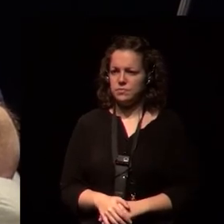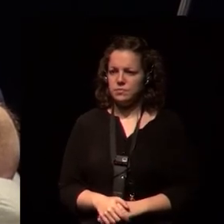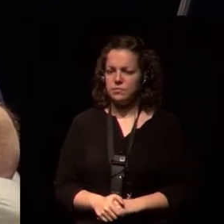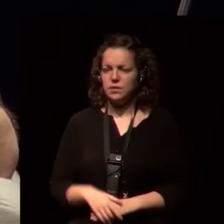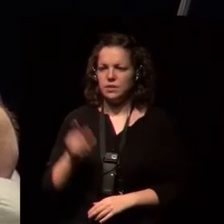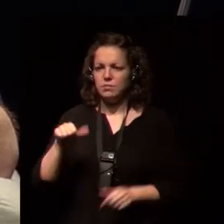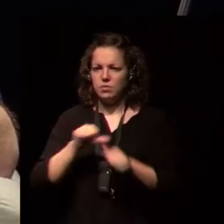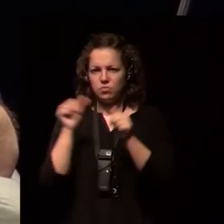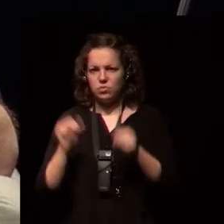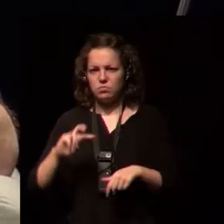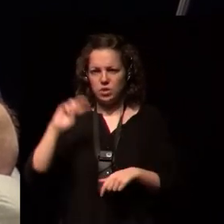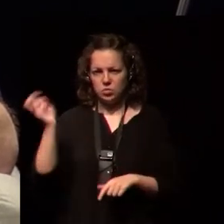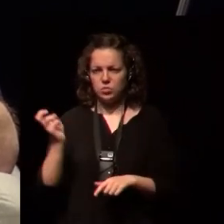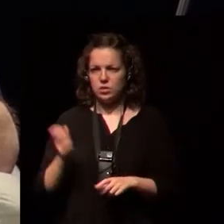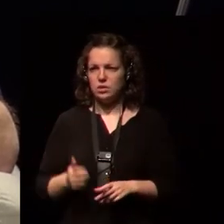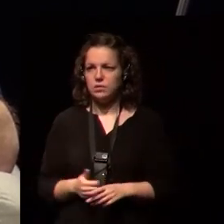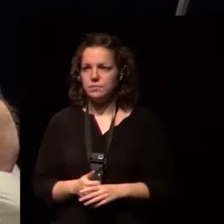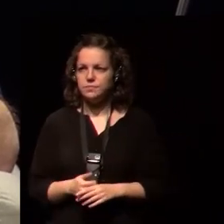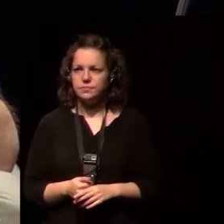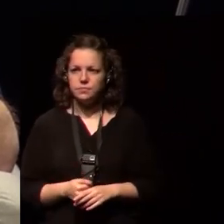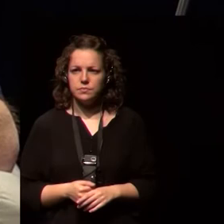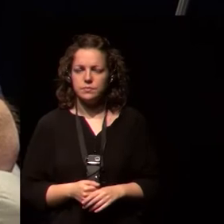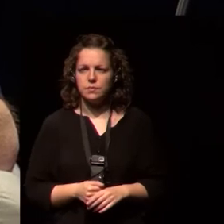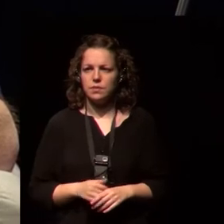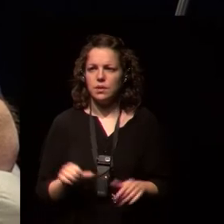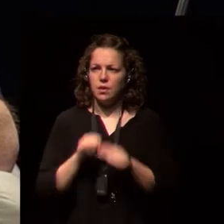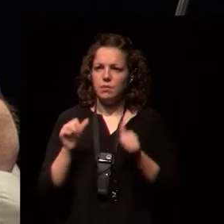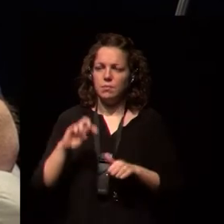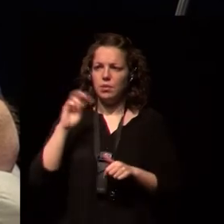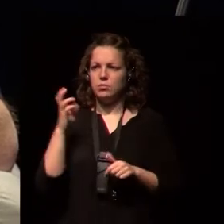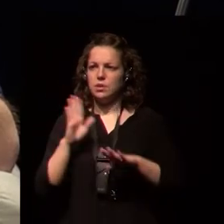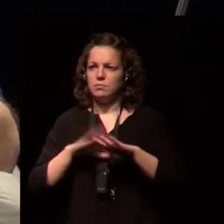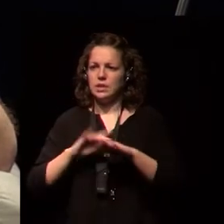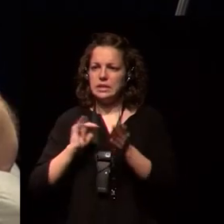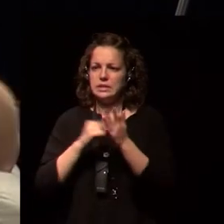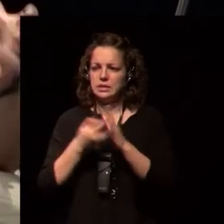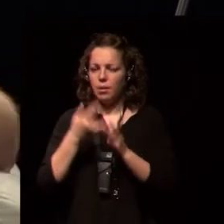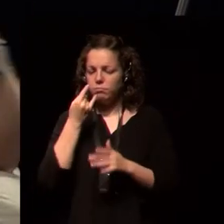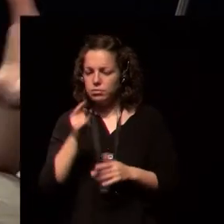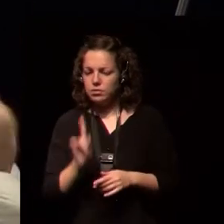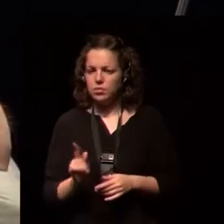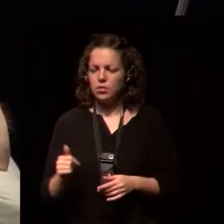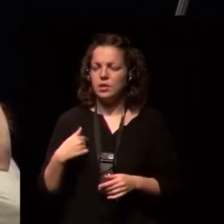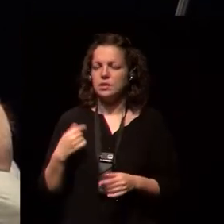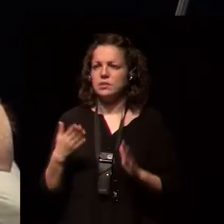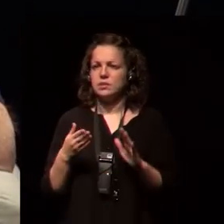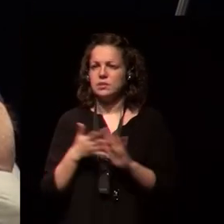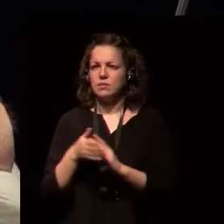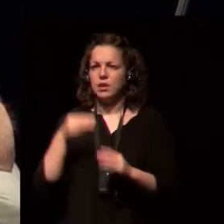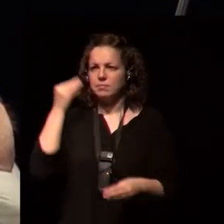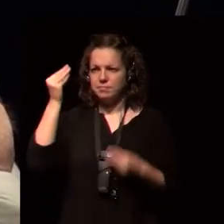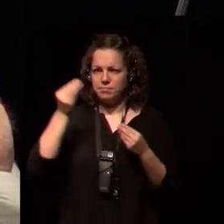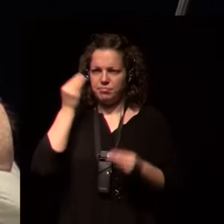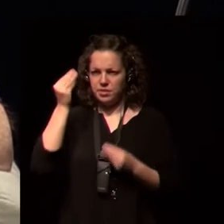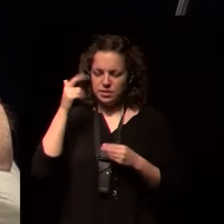Y una manera de no meternos en este sistema, de no ser atraído por este sistema, es no pensar que nosotros